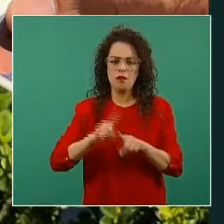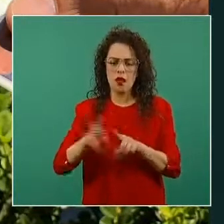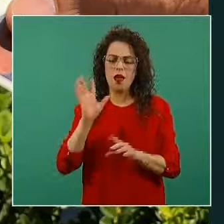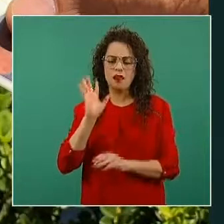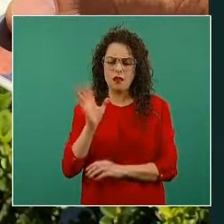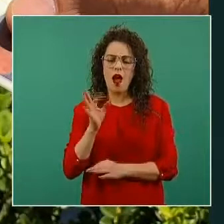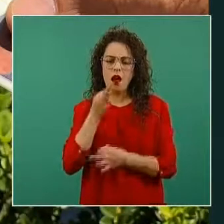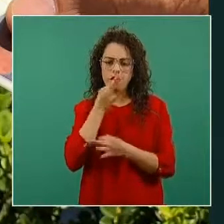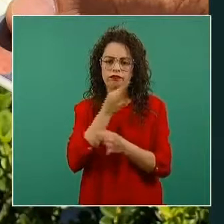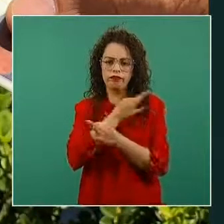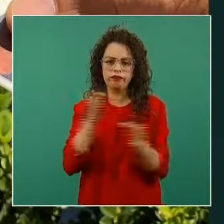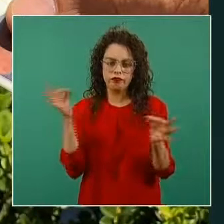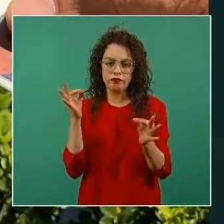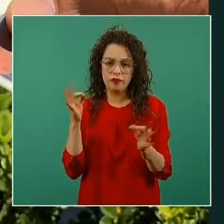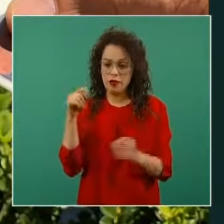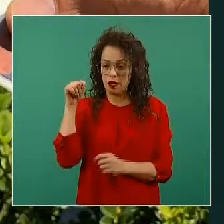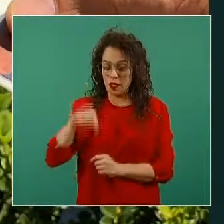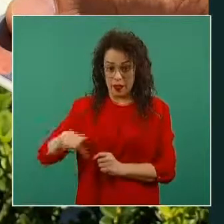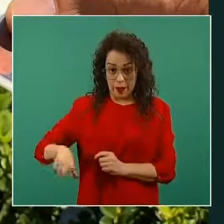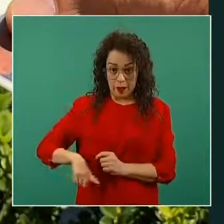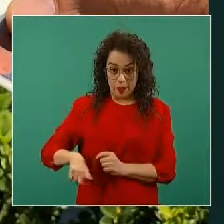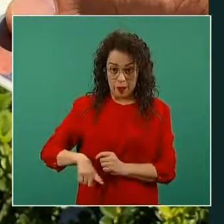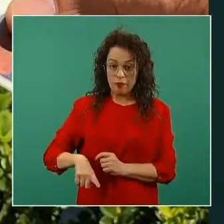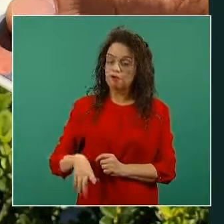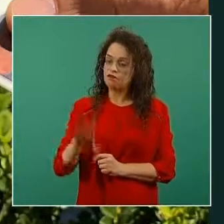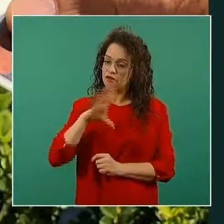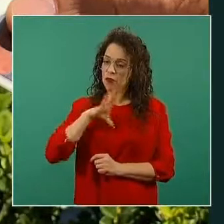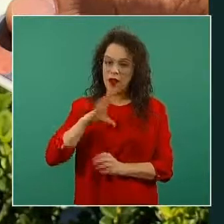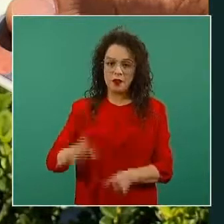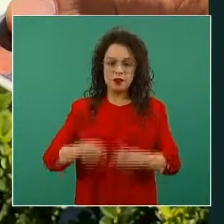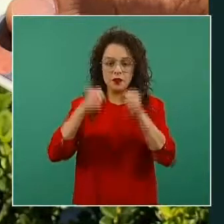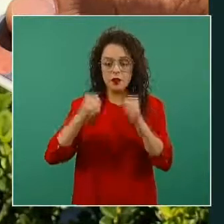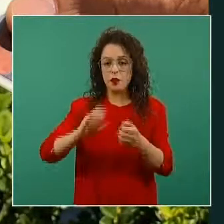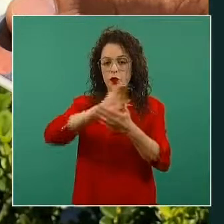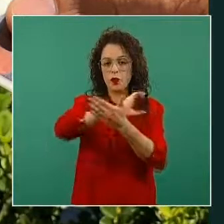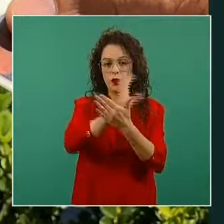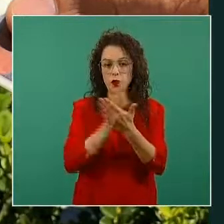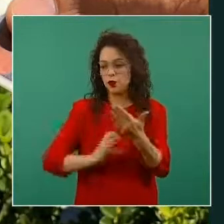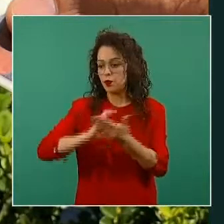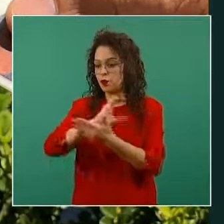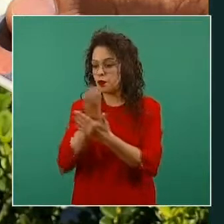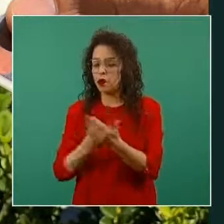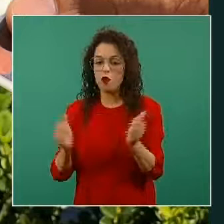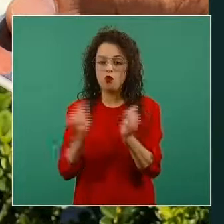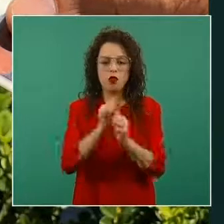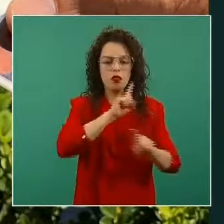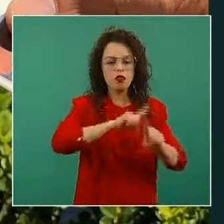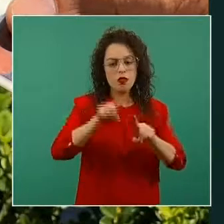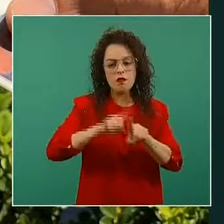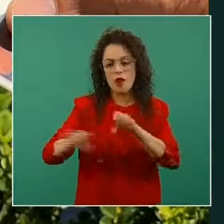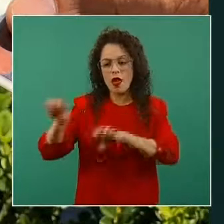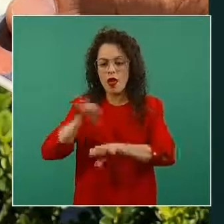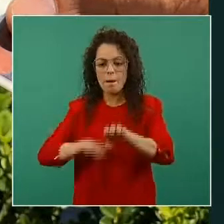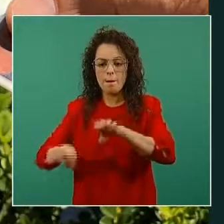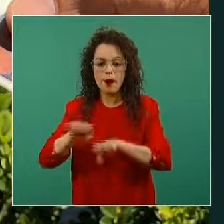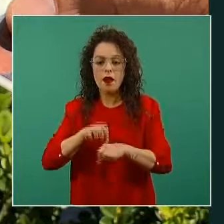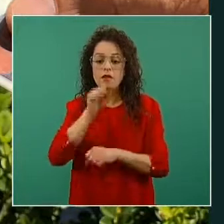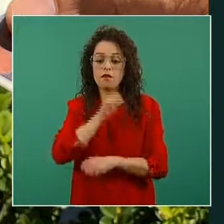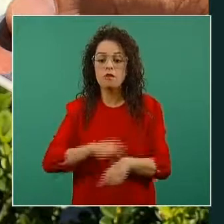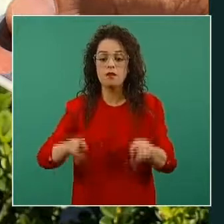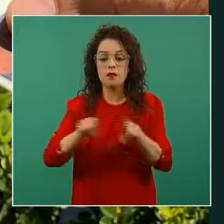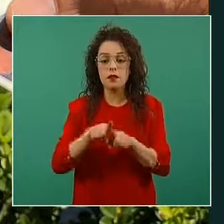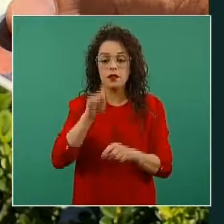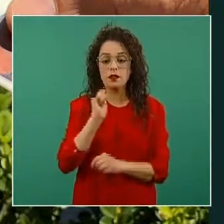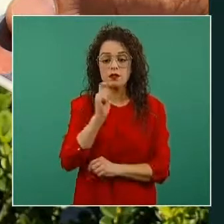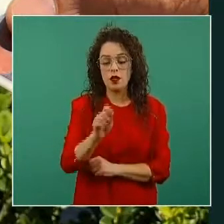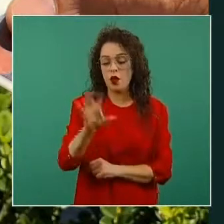escenarios, que el gobierno tiene asegurados contratos con diferentes farmacéuticas, incluida también la